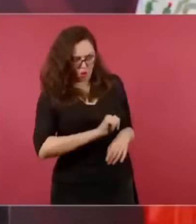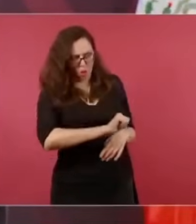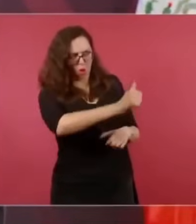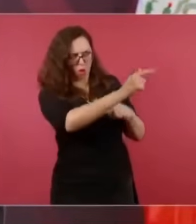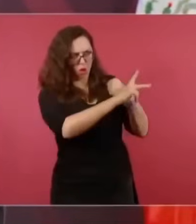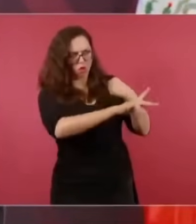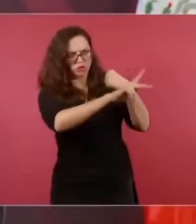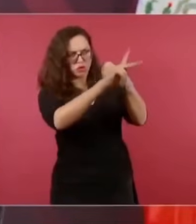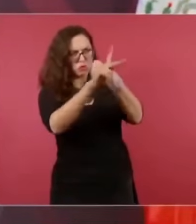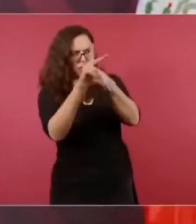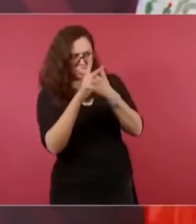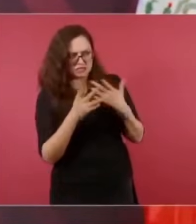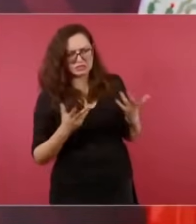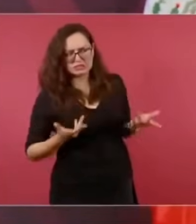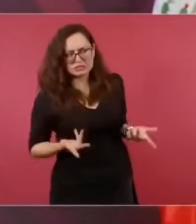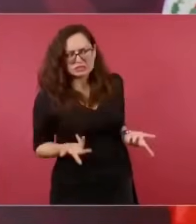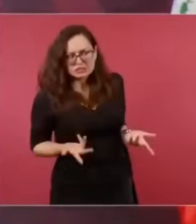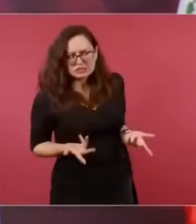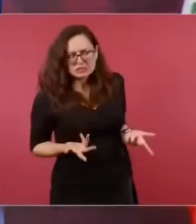Entonces les tuve que poner